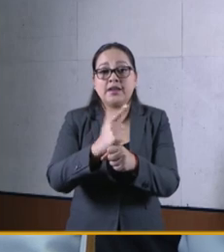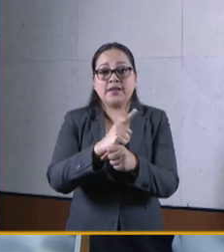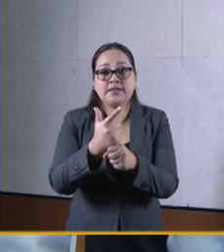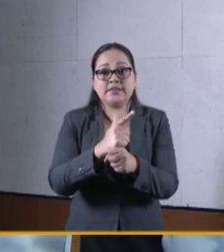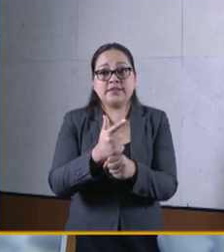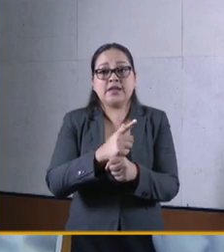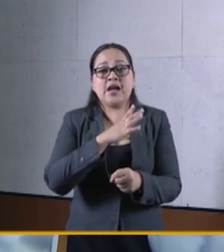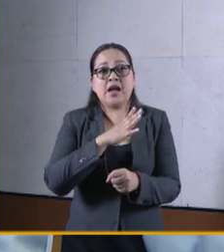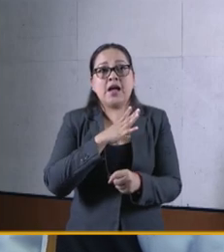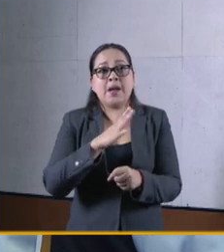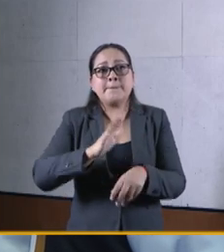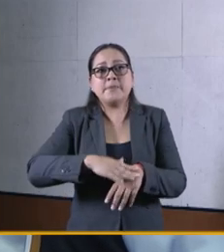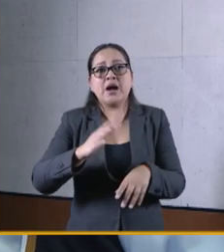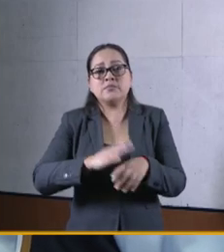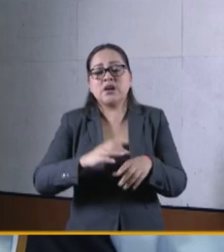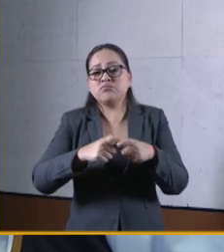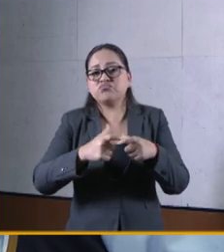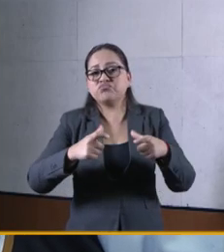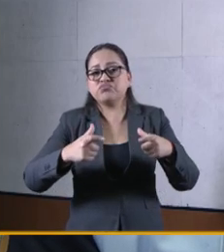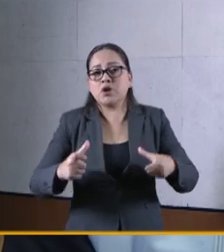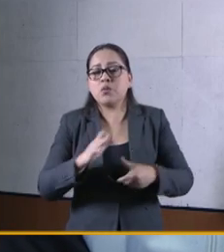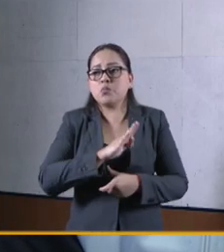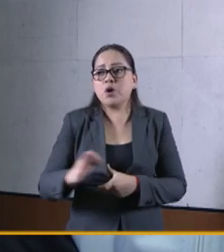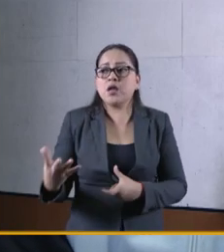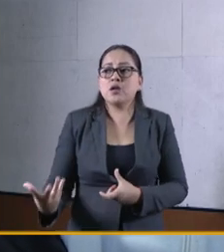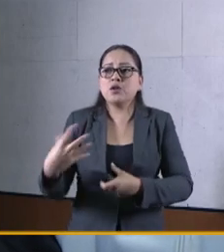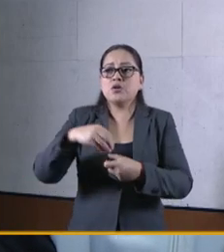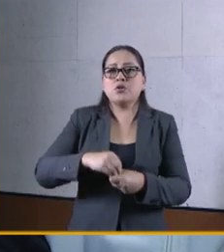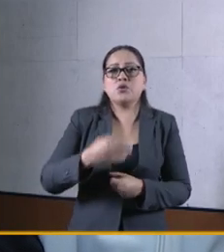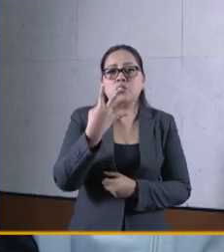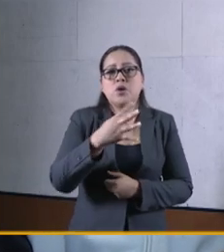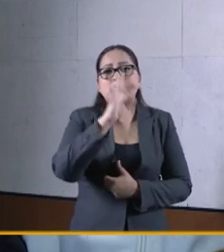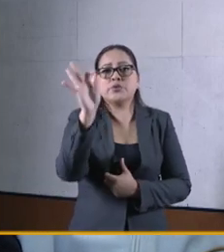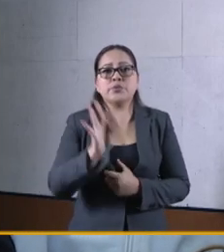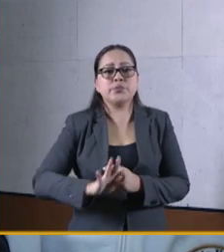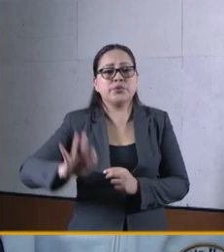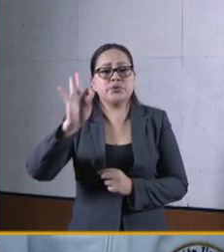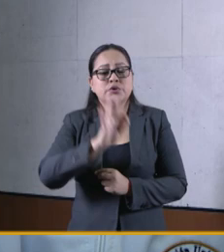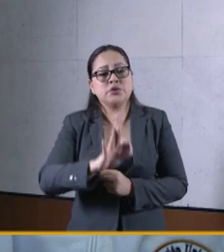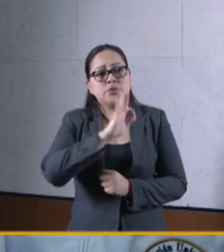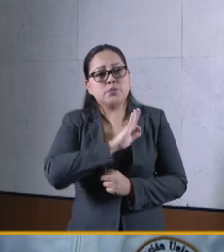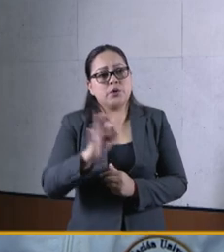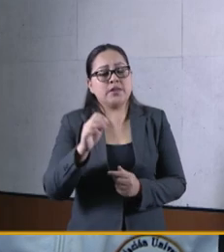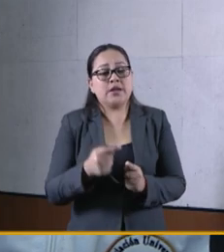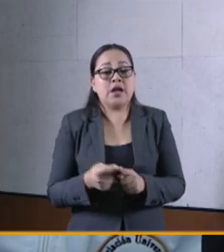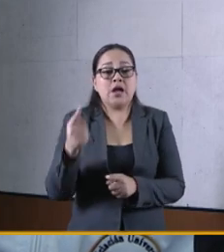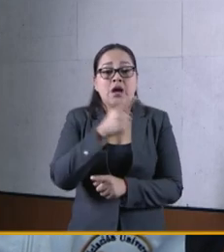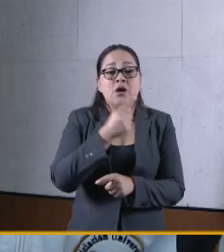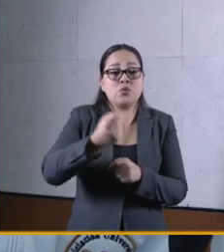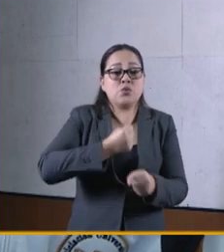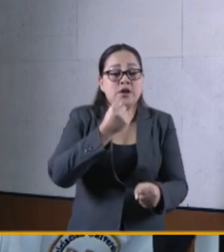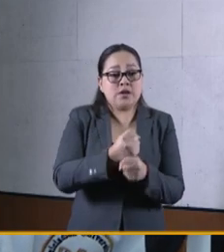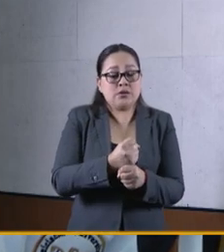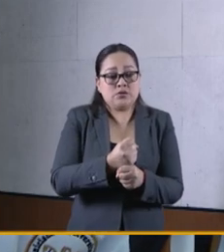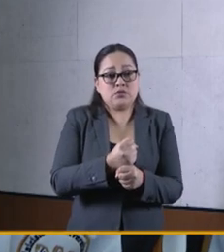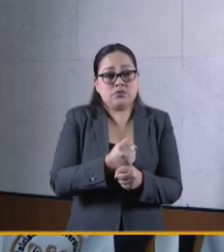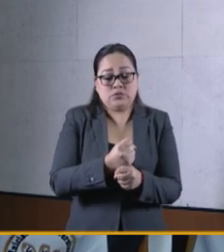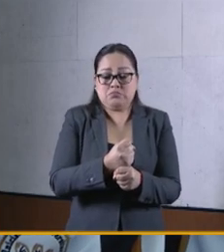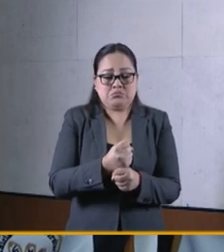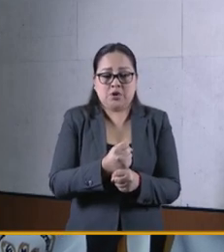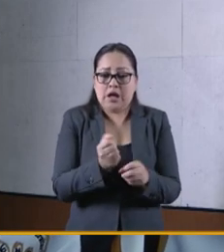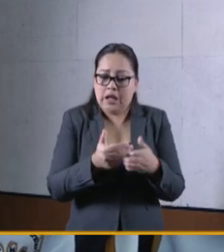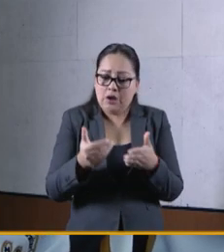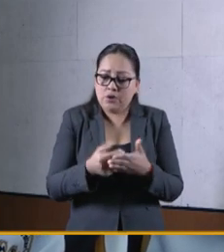aumentamos nuestra oferta educativa en más de un 4% en relación con el año inmediato